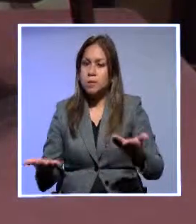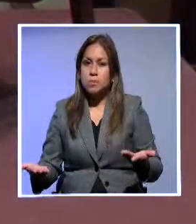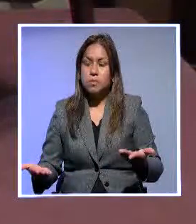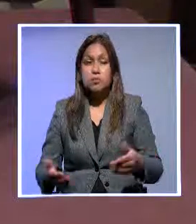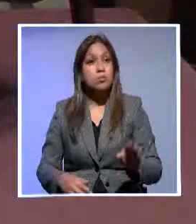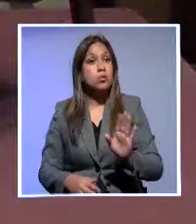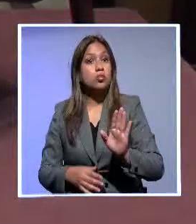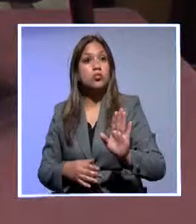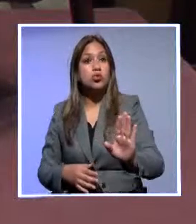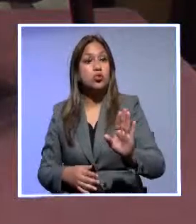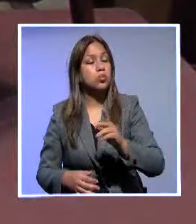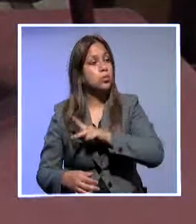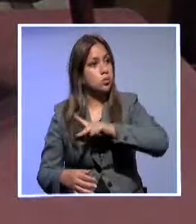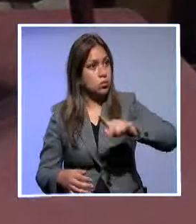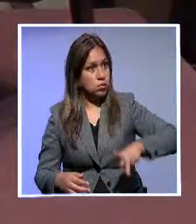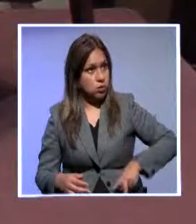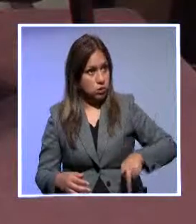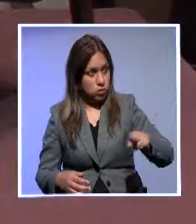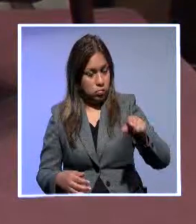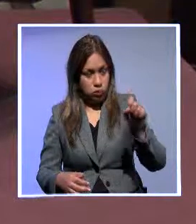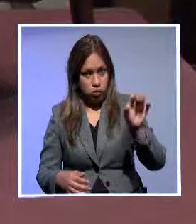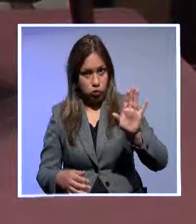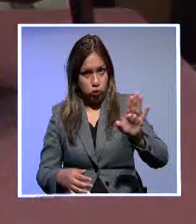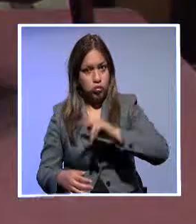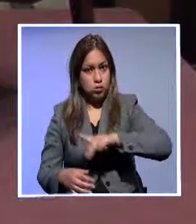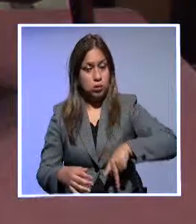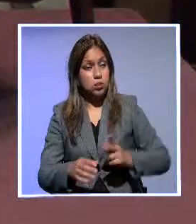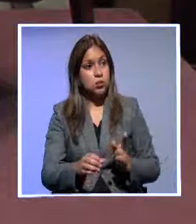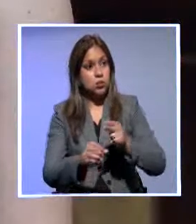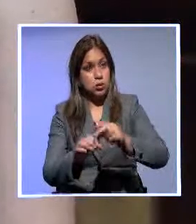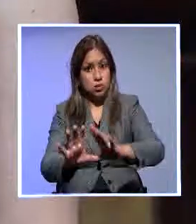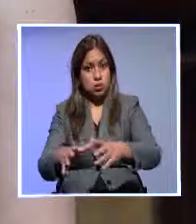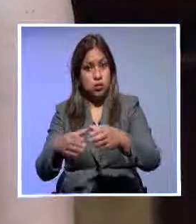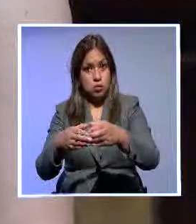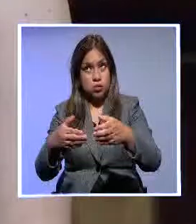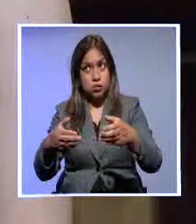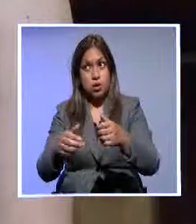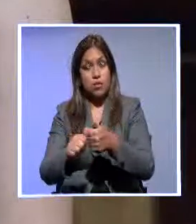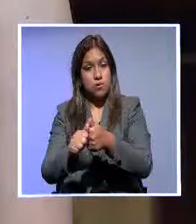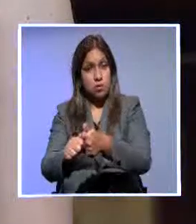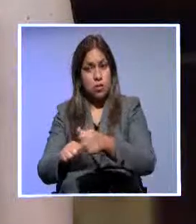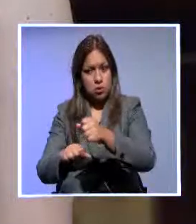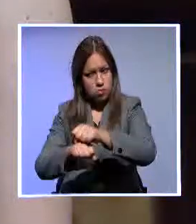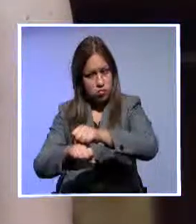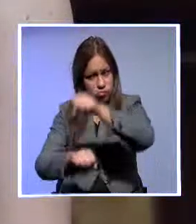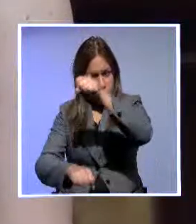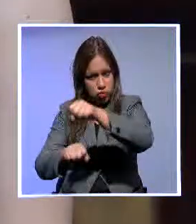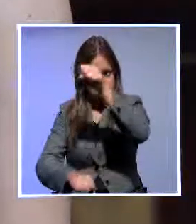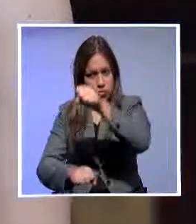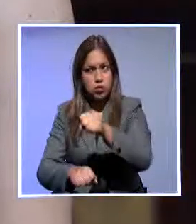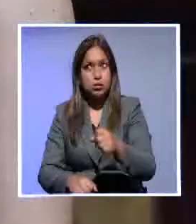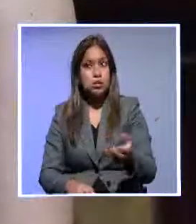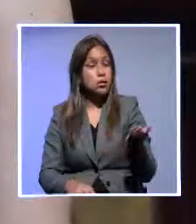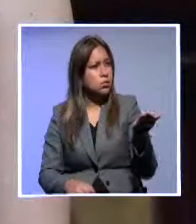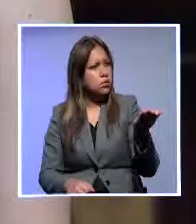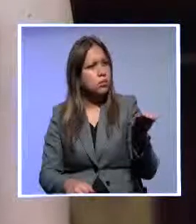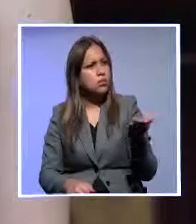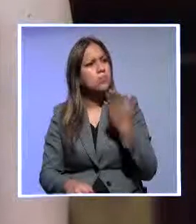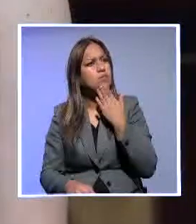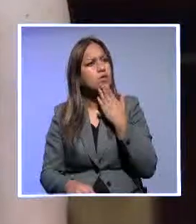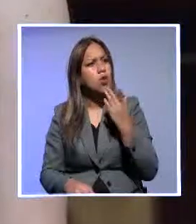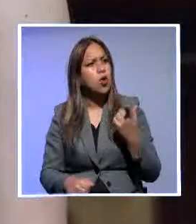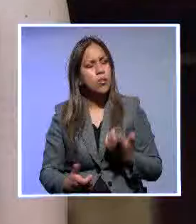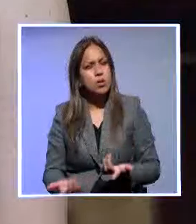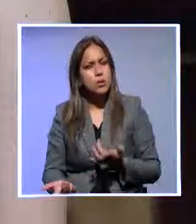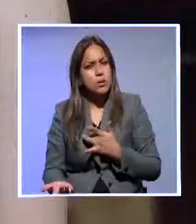muy personal de su parte tomando en cuenta que usted es integrante de la comisión de fiscalización y no es tampoco la intención anticipar criterios pero que motiva